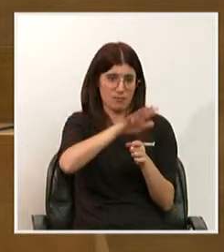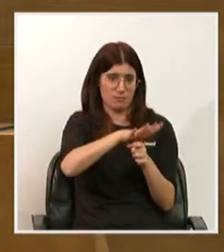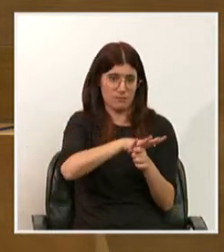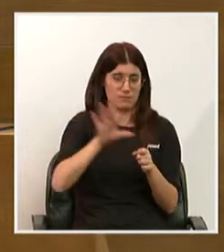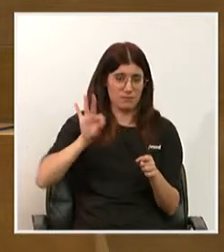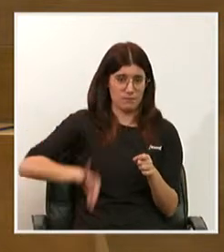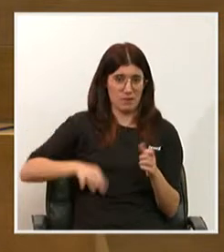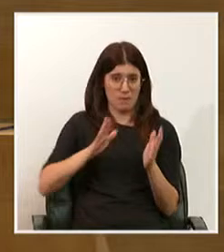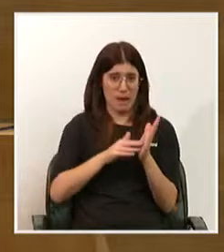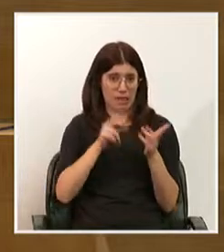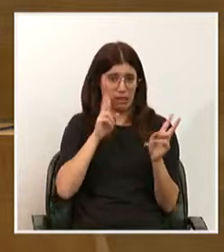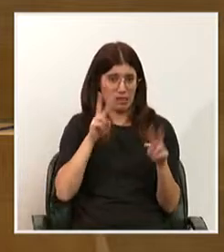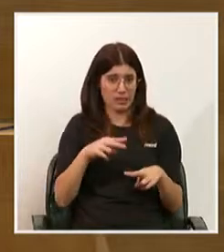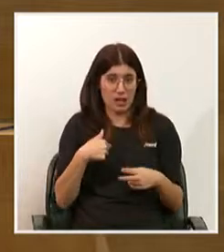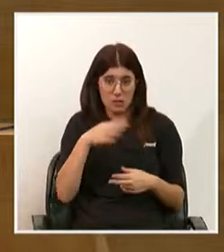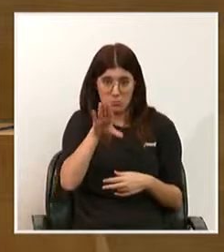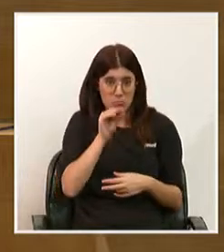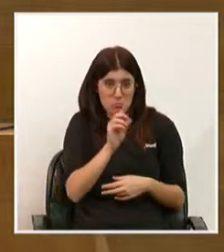Muchas